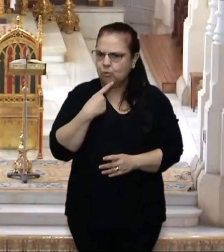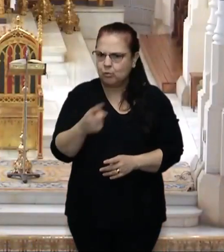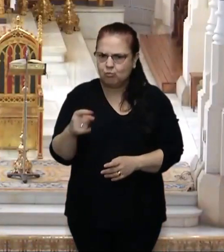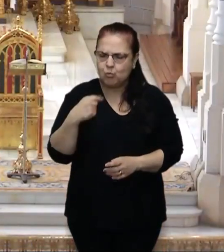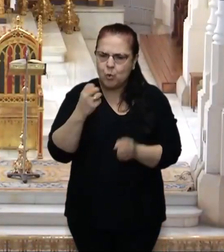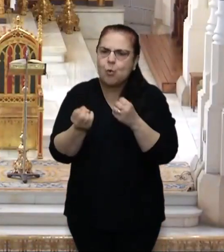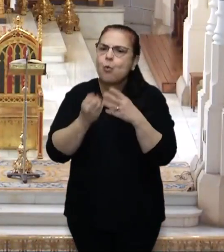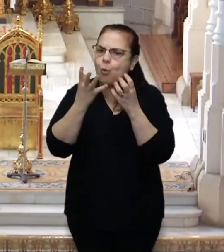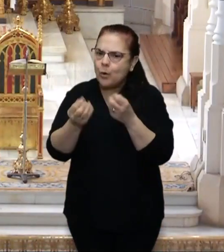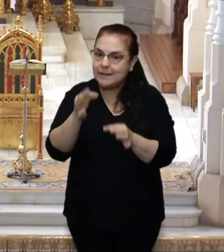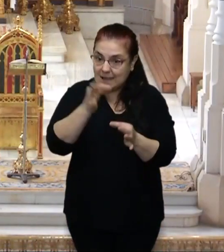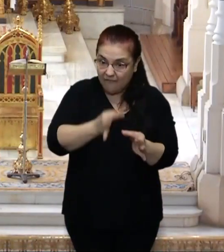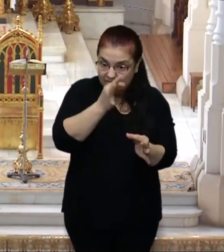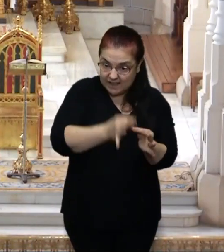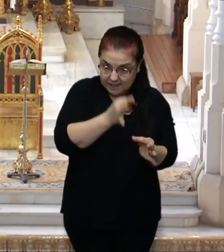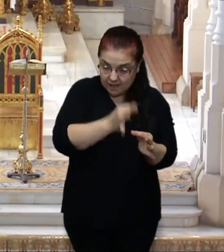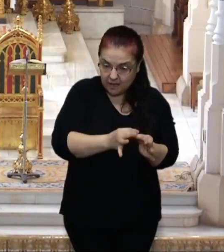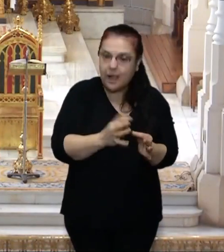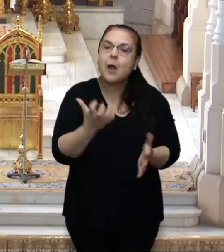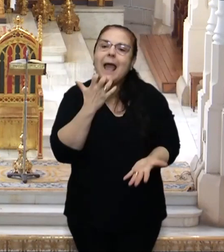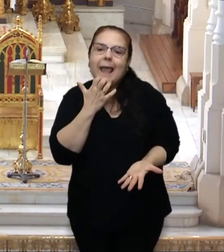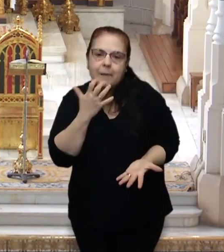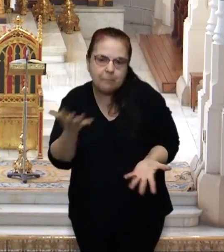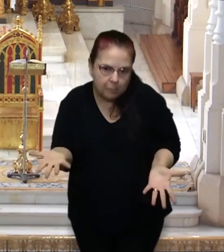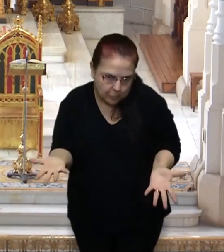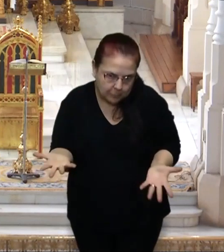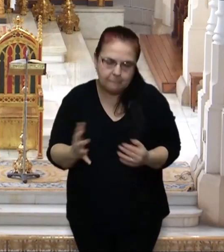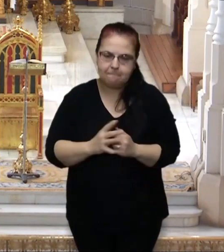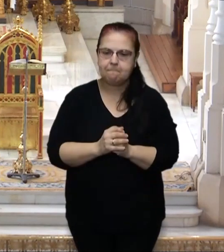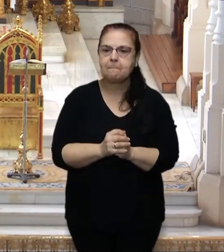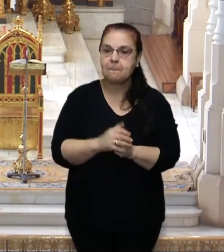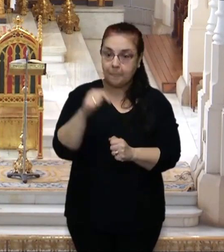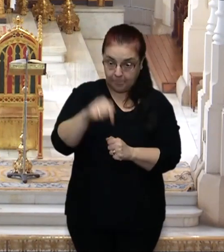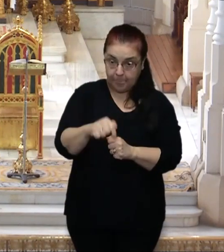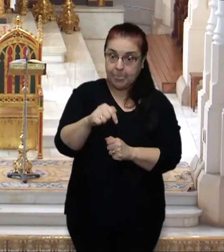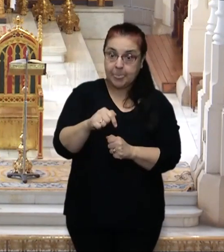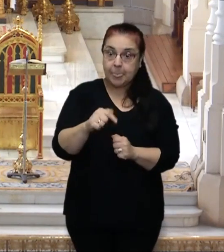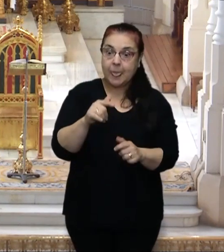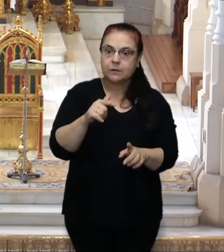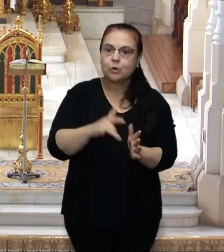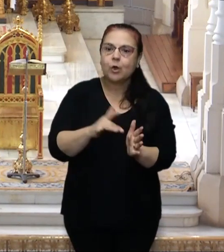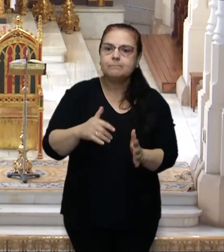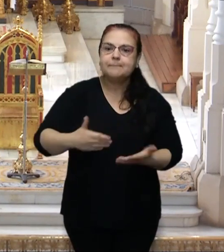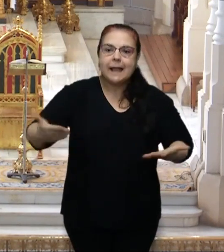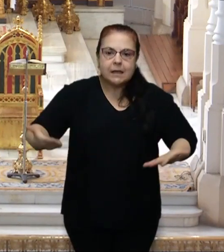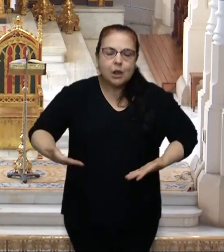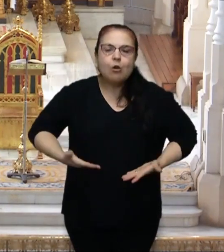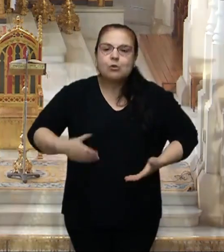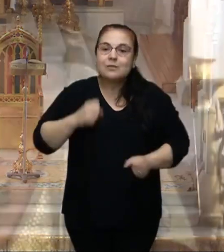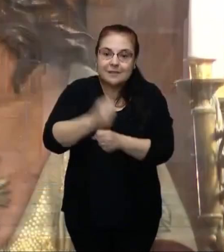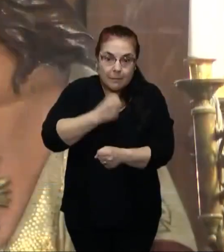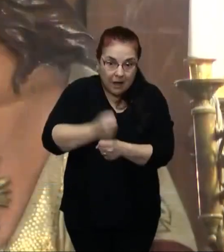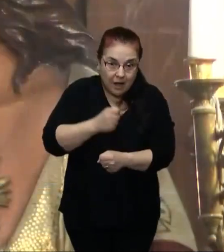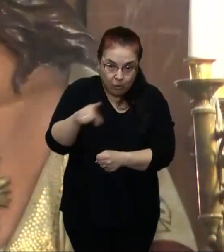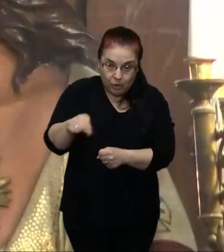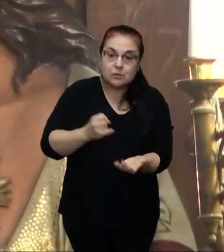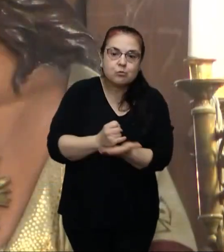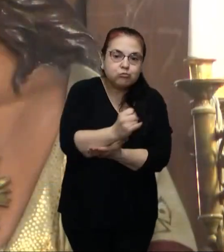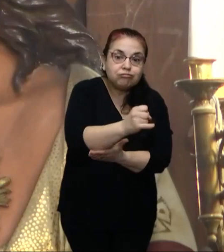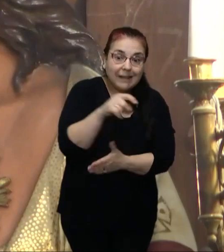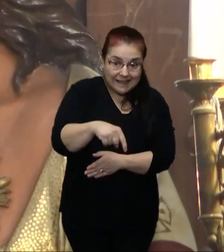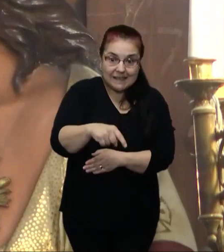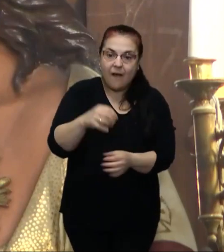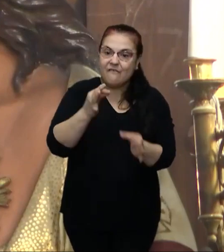cada vez para sacar una lección distinta. En este caso, son los trabajadores de esa viña que no